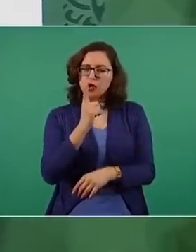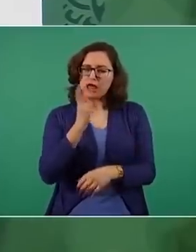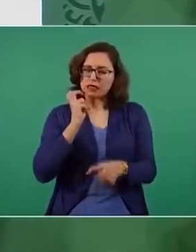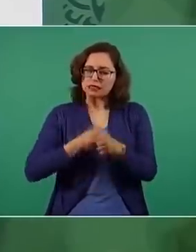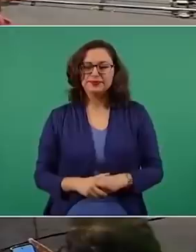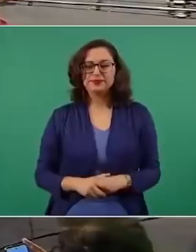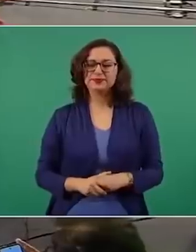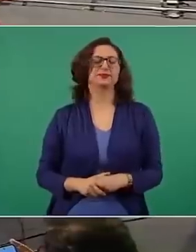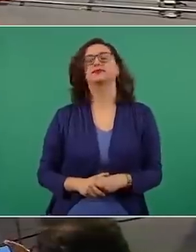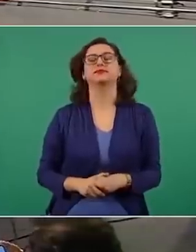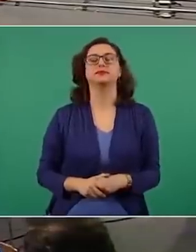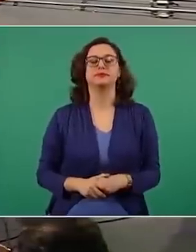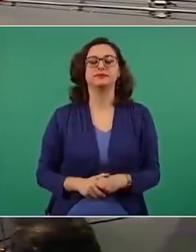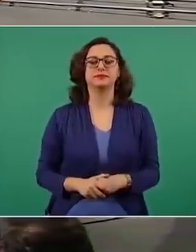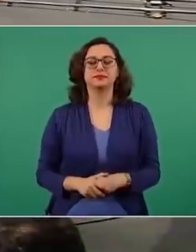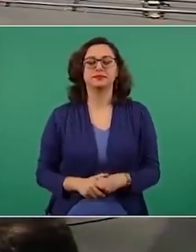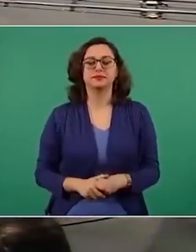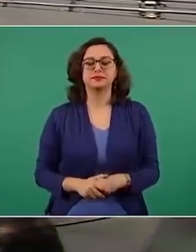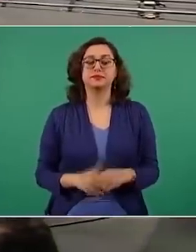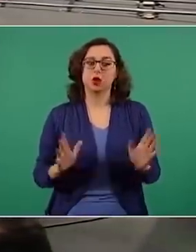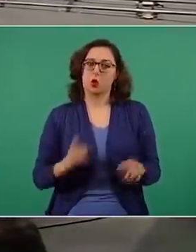pacífico. Todo con moderación.